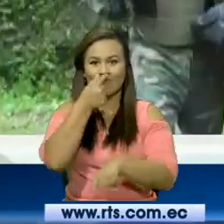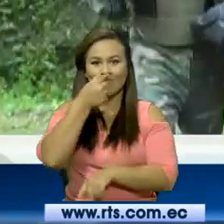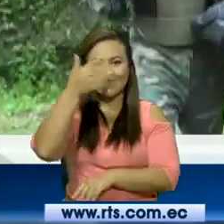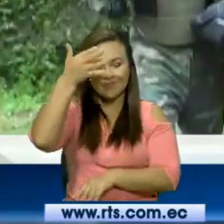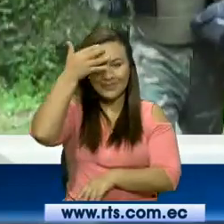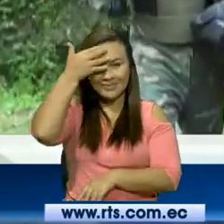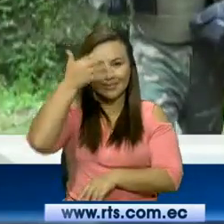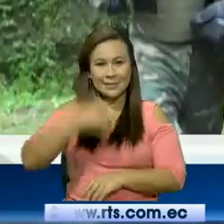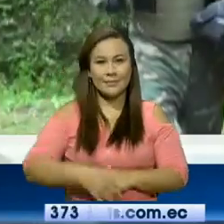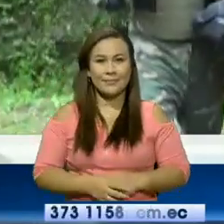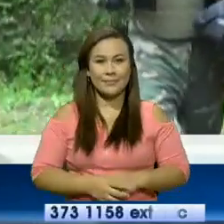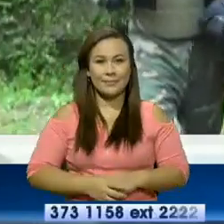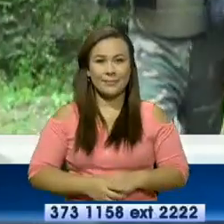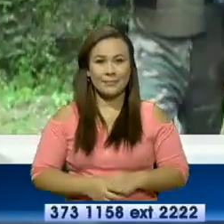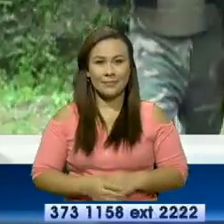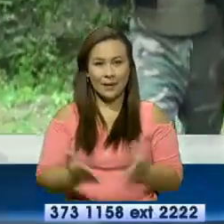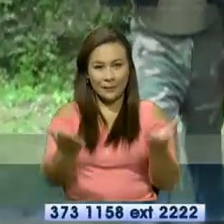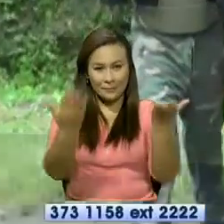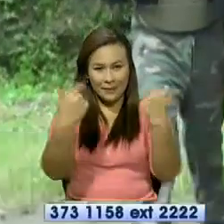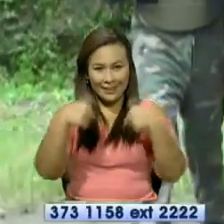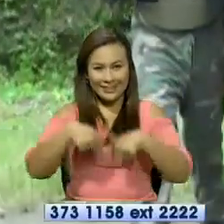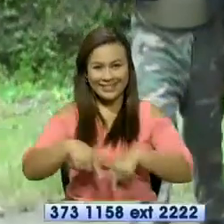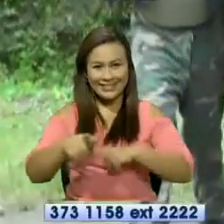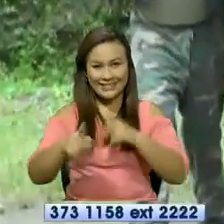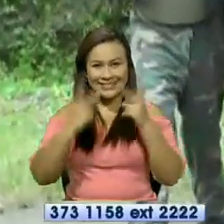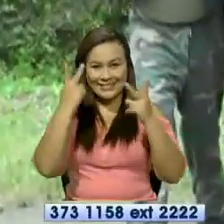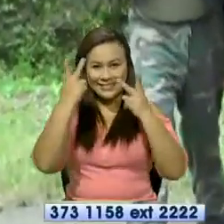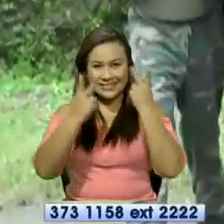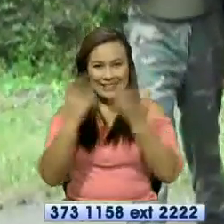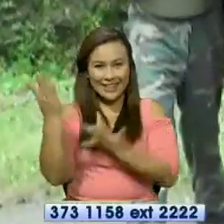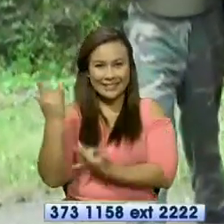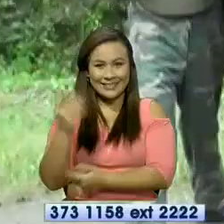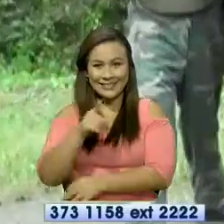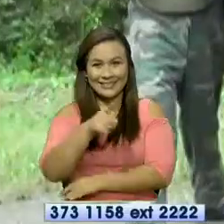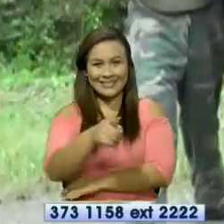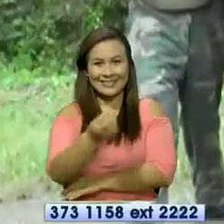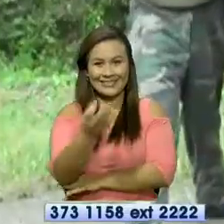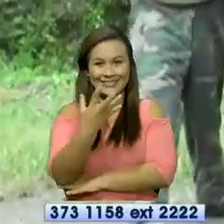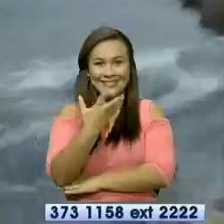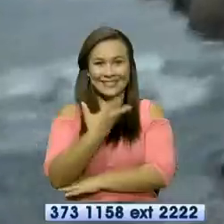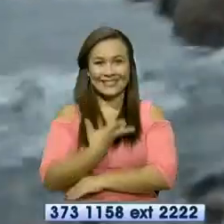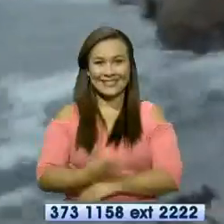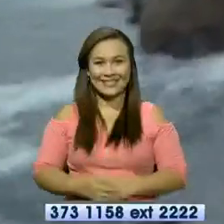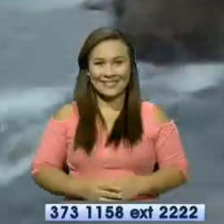¡Santo Domingo te espera! Informó Gisela Moreira.